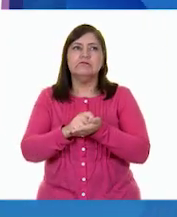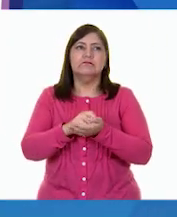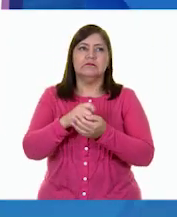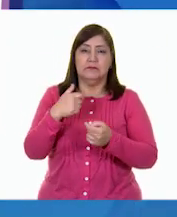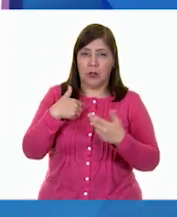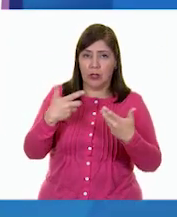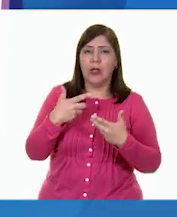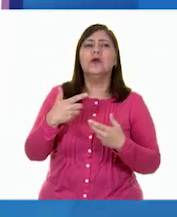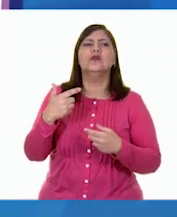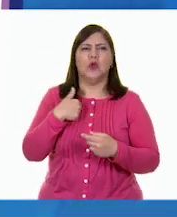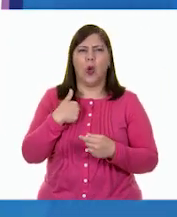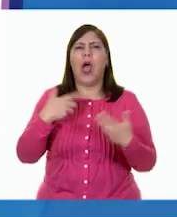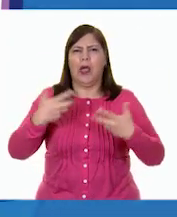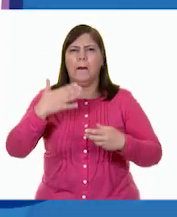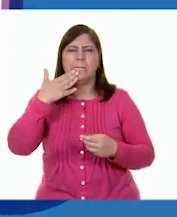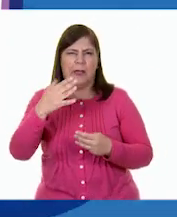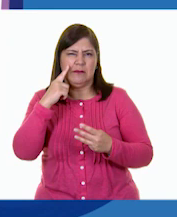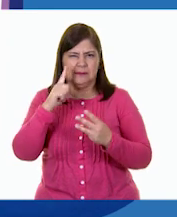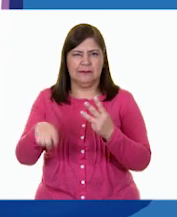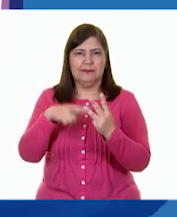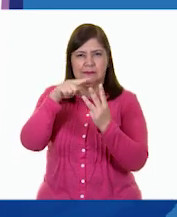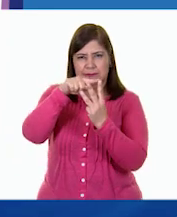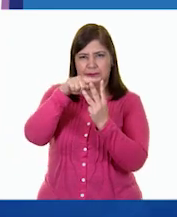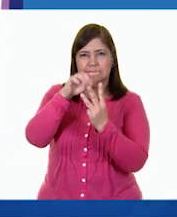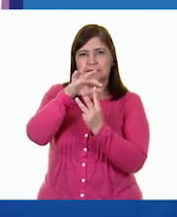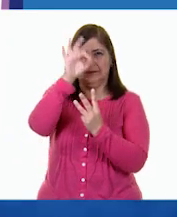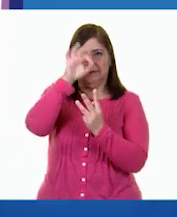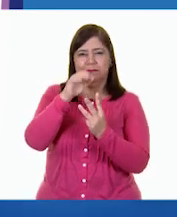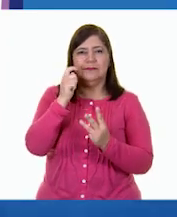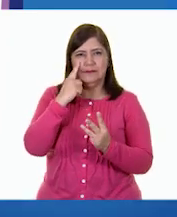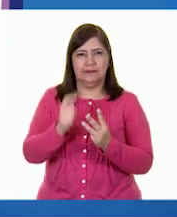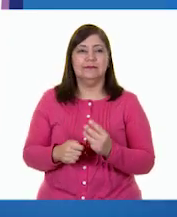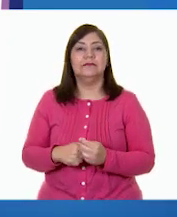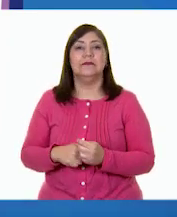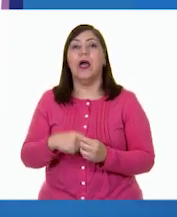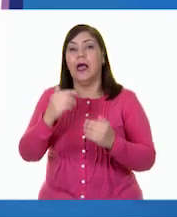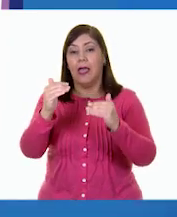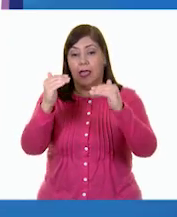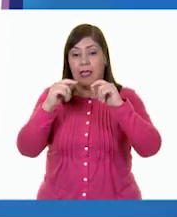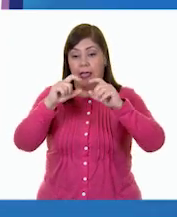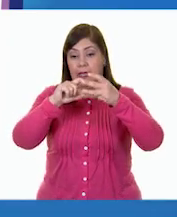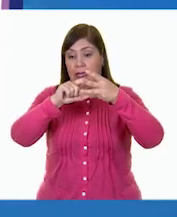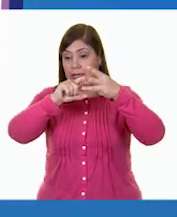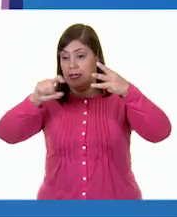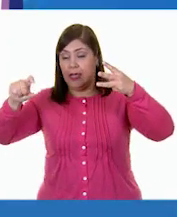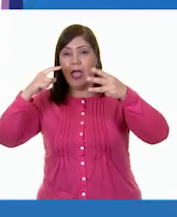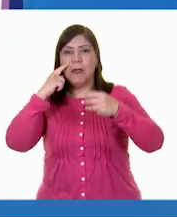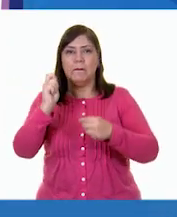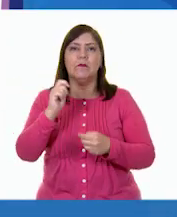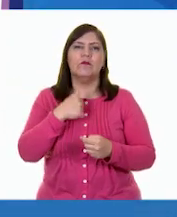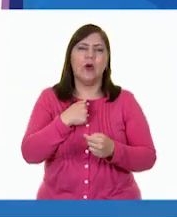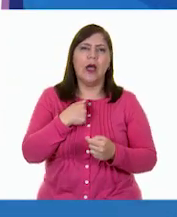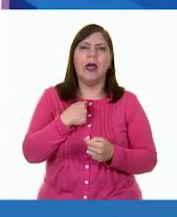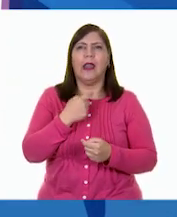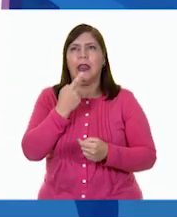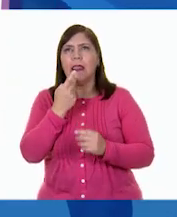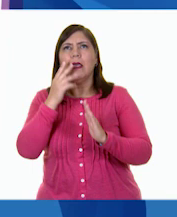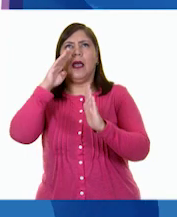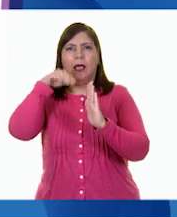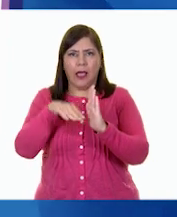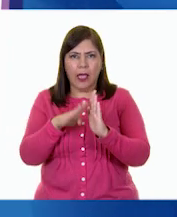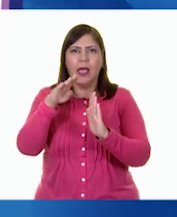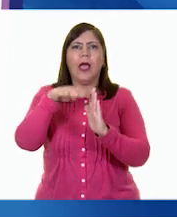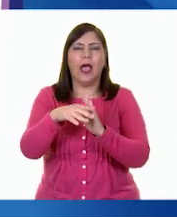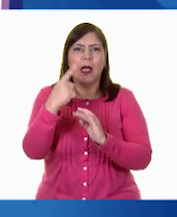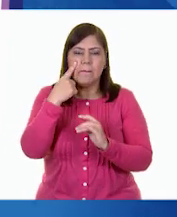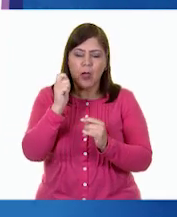Sí, lo hago bien. Ah, muy bien. Palomita. La última. Adapto el ritmo, la entonación y la modulación